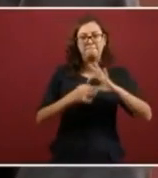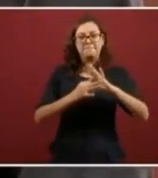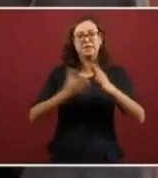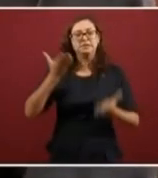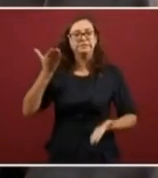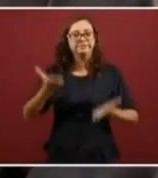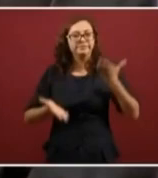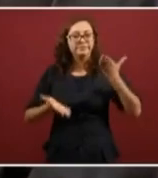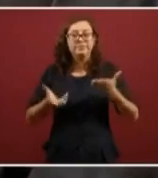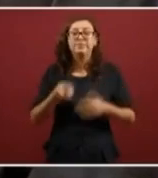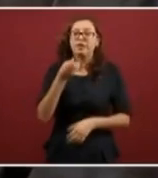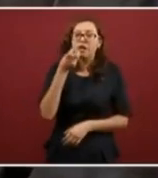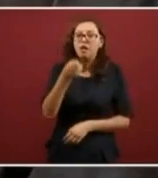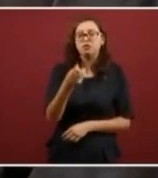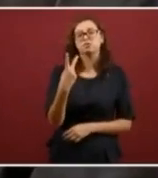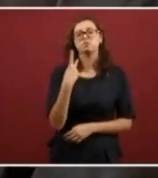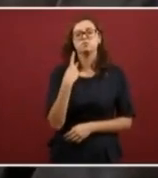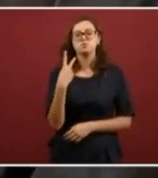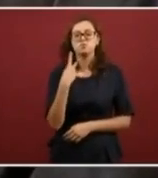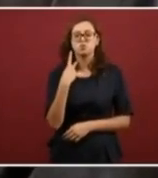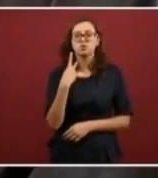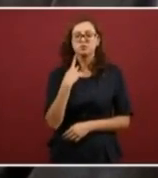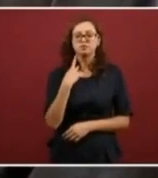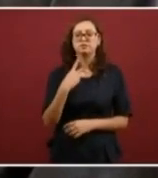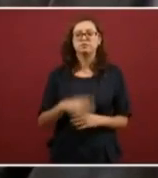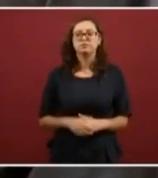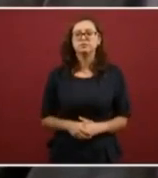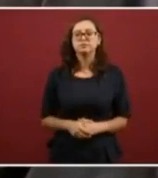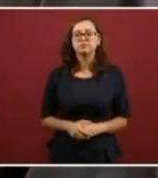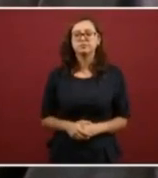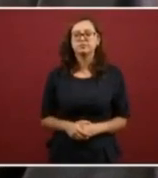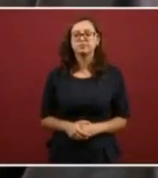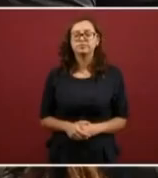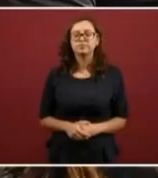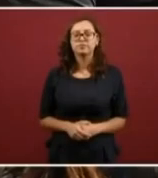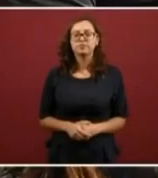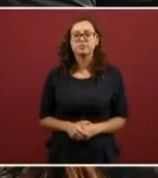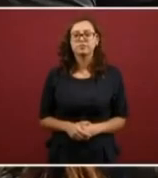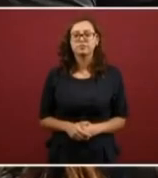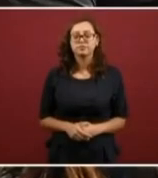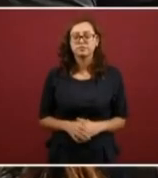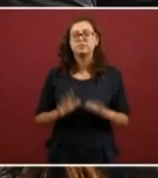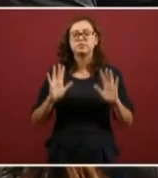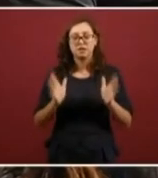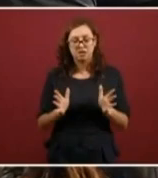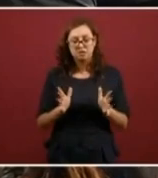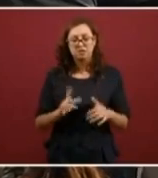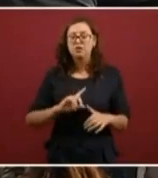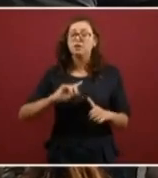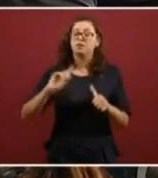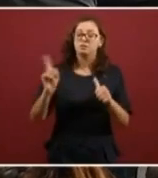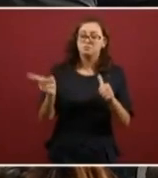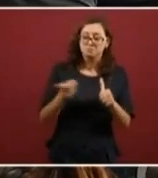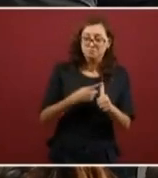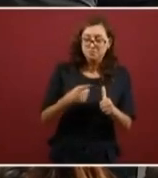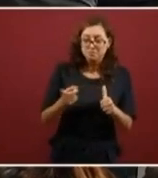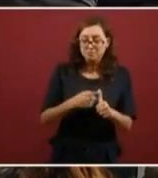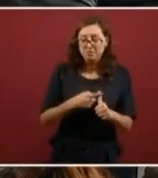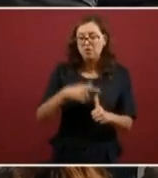Esa es la política. Entonces, vamos a acordar primero que